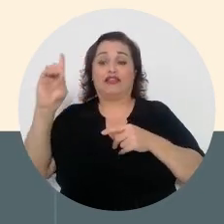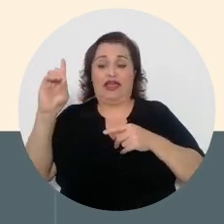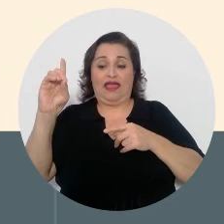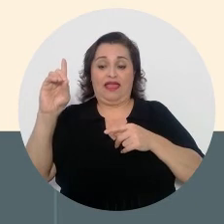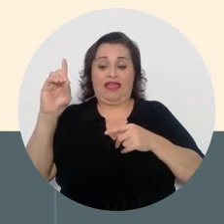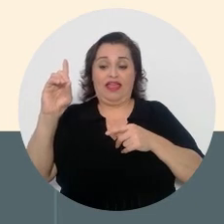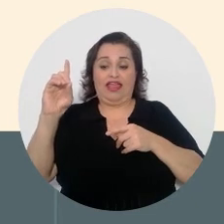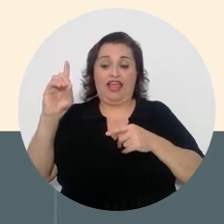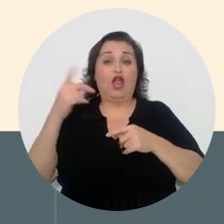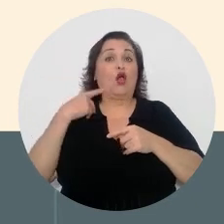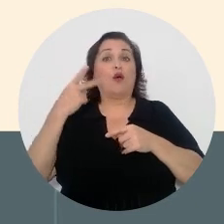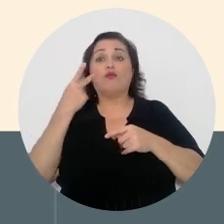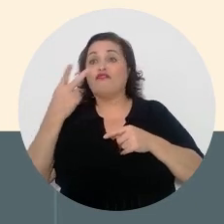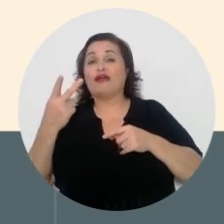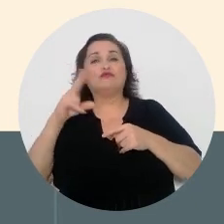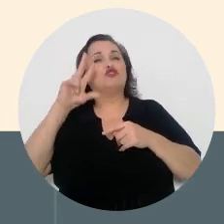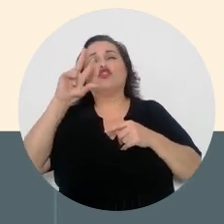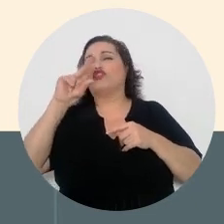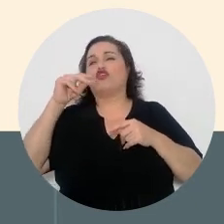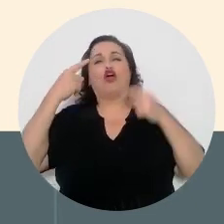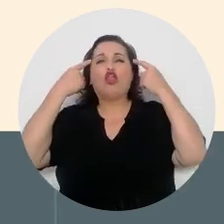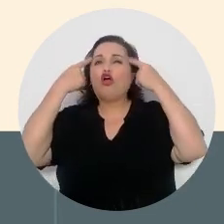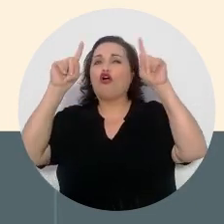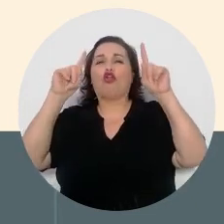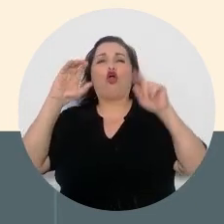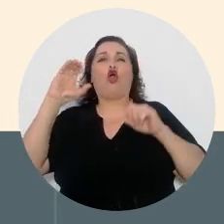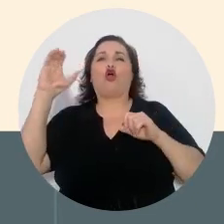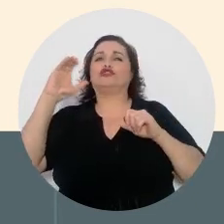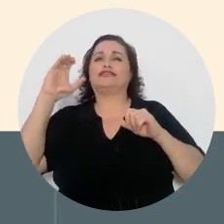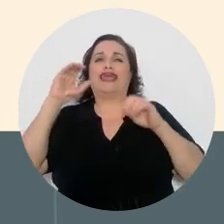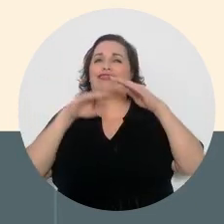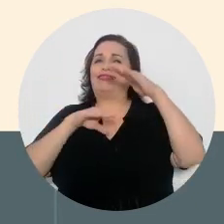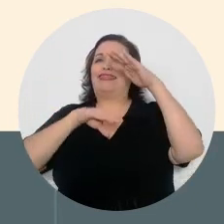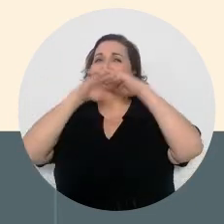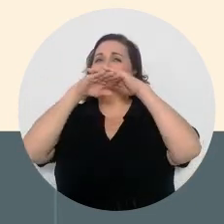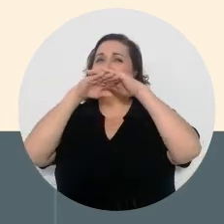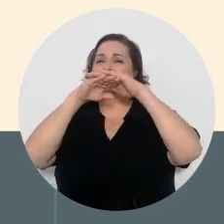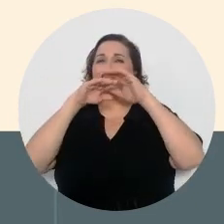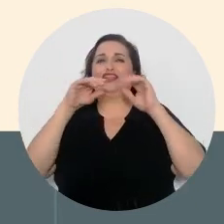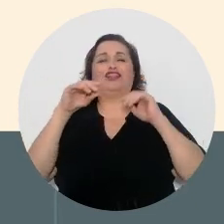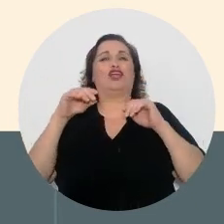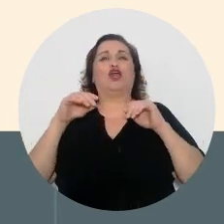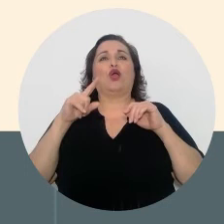En el caso del partido D, como vemos, no obtuvo